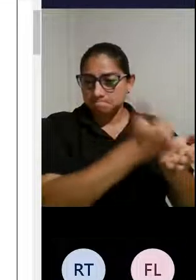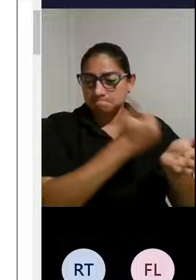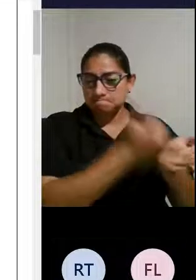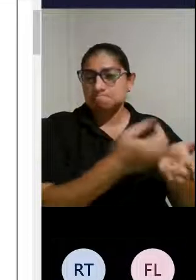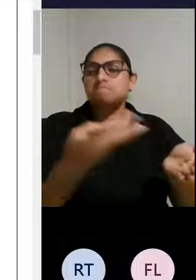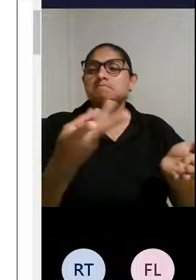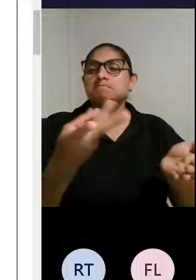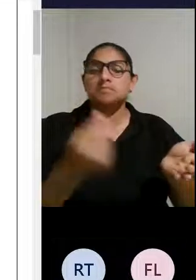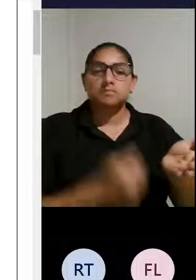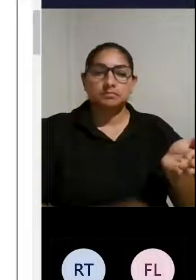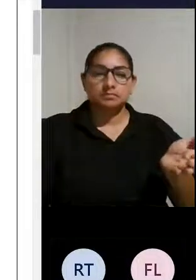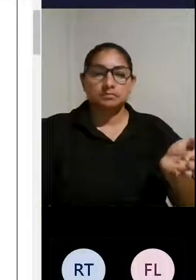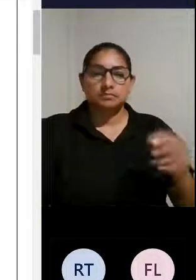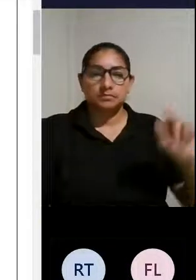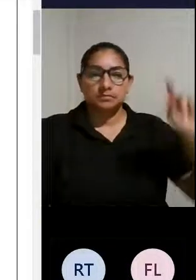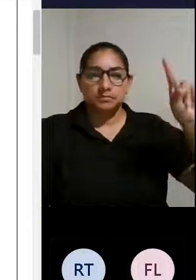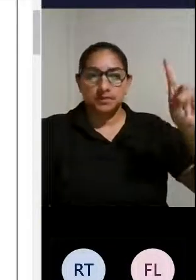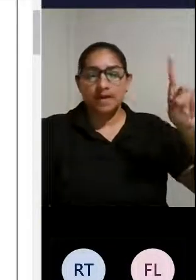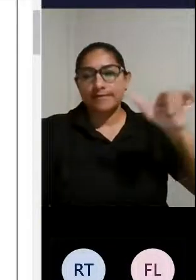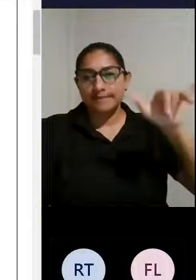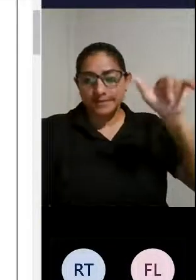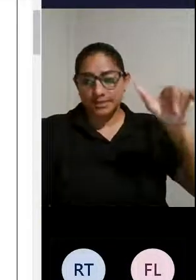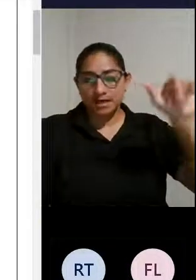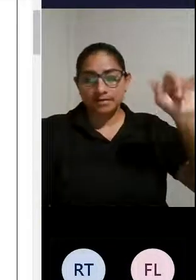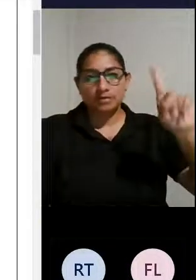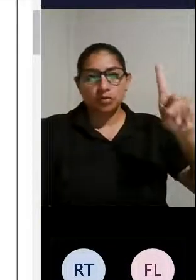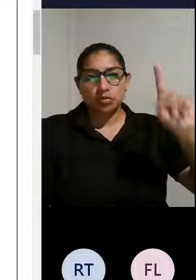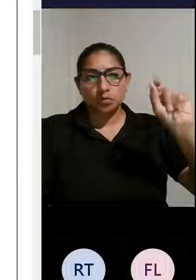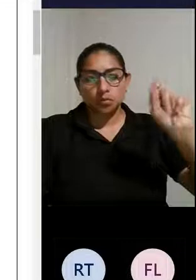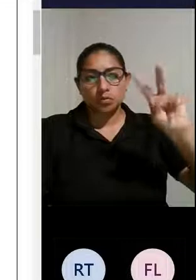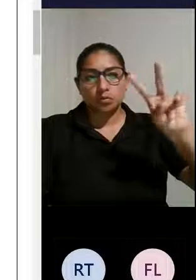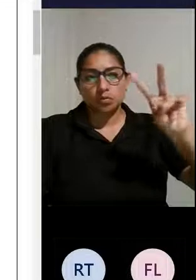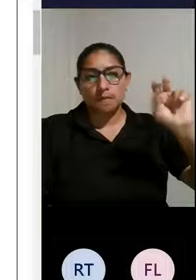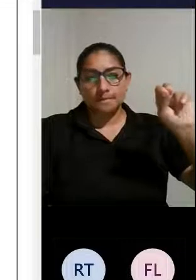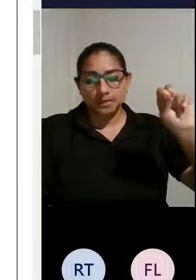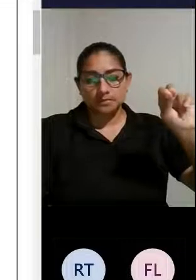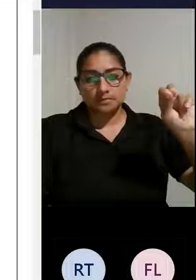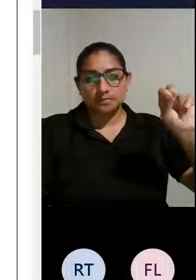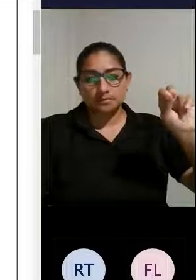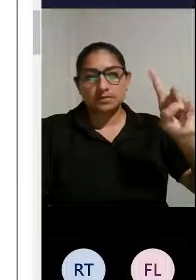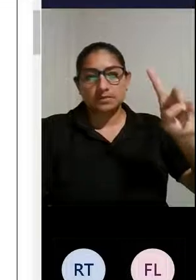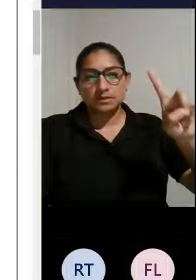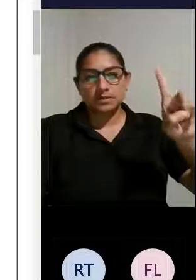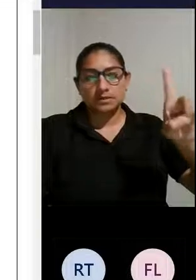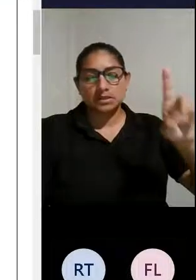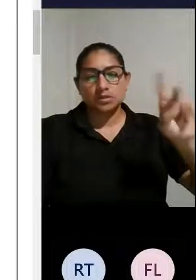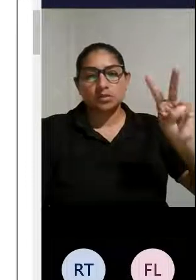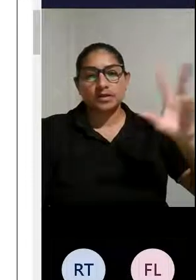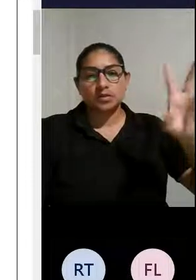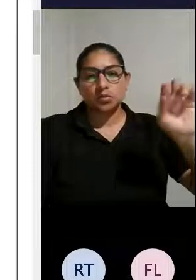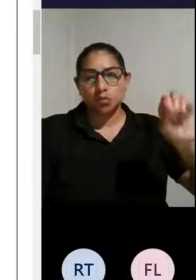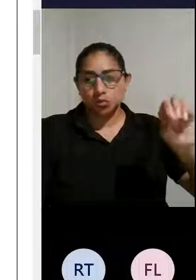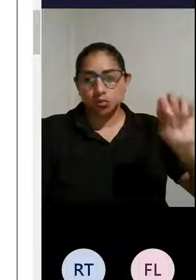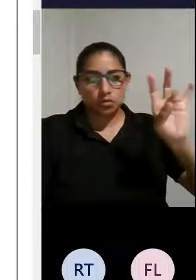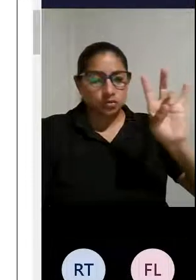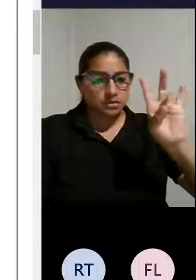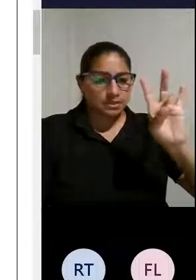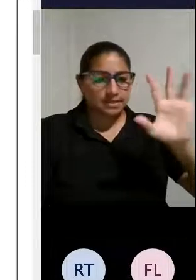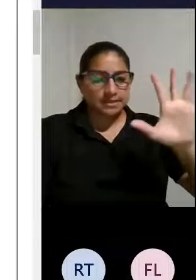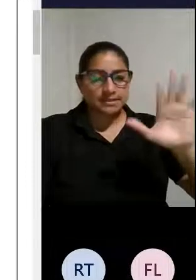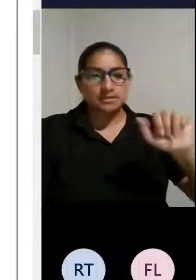está ubicado acá, que aproximadamente es 125.76. Lo podemos ver también